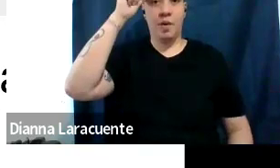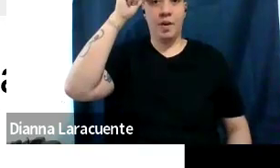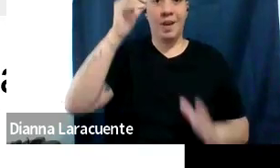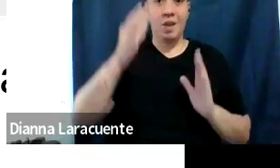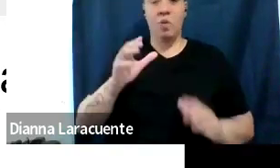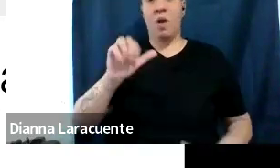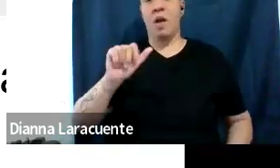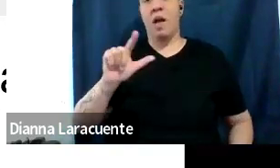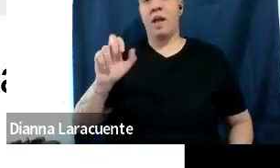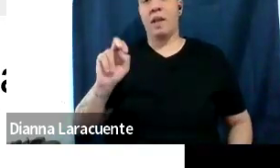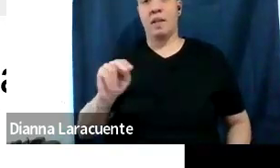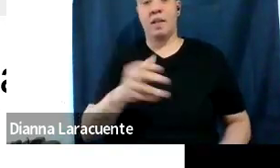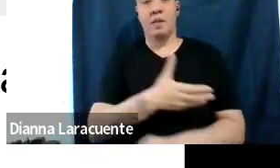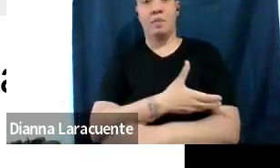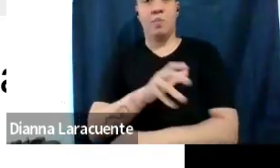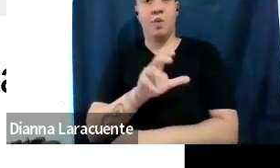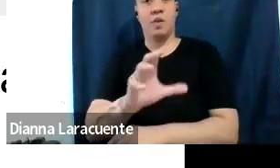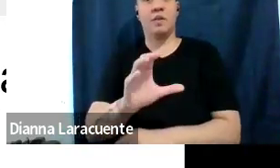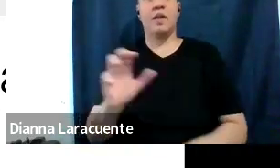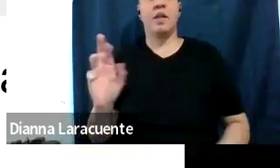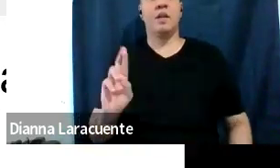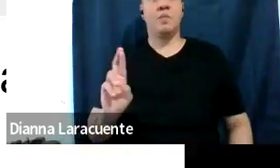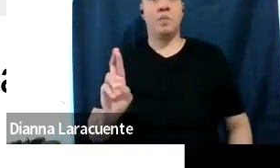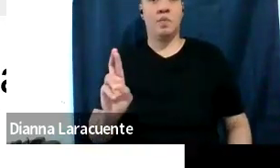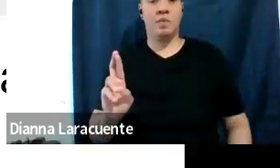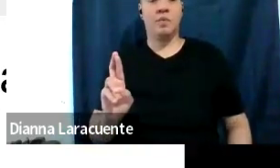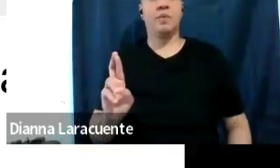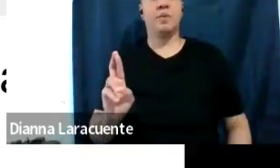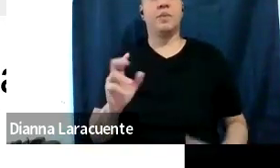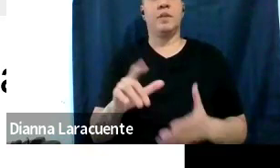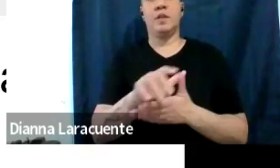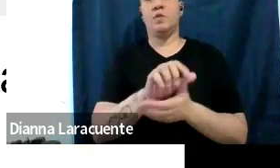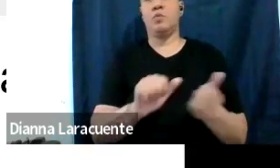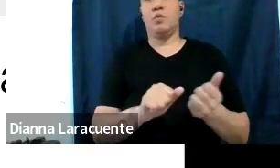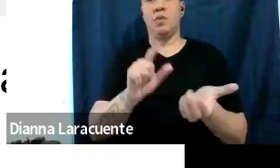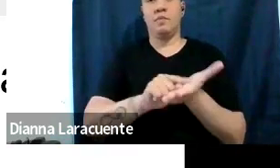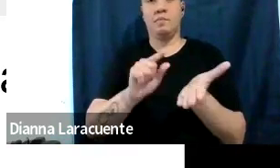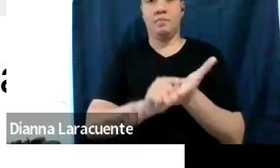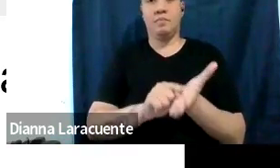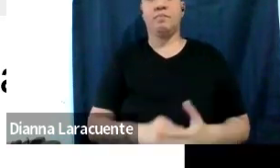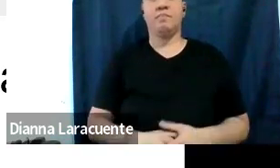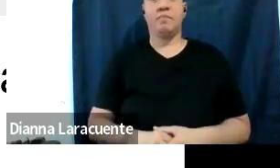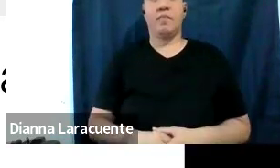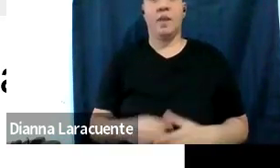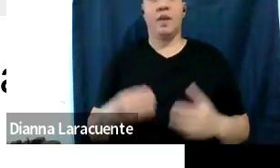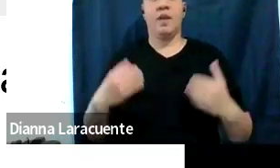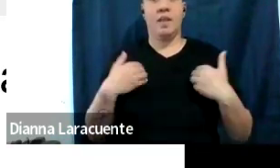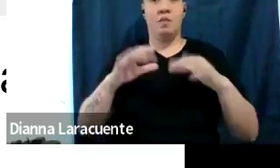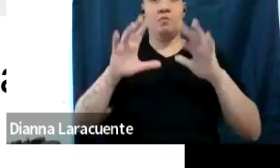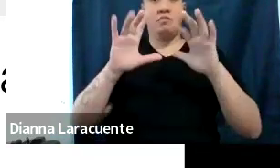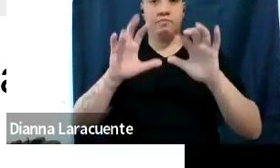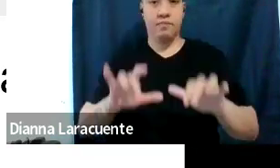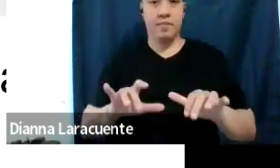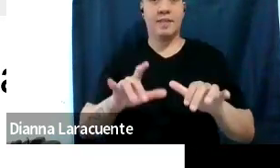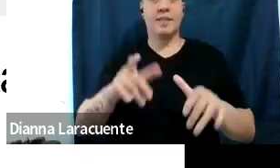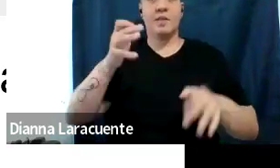entonces le da poder a las turbas republicanas para que le destruyan la imprenta. Señores, yo tengo la transcripción de ese